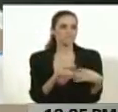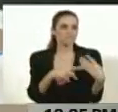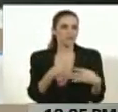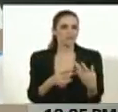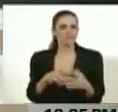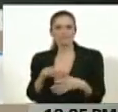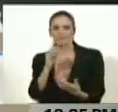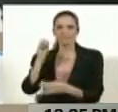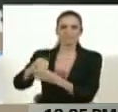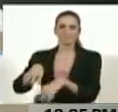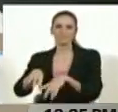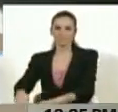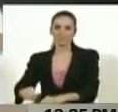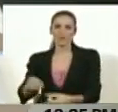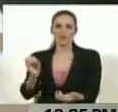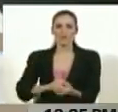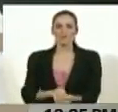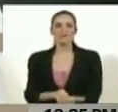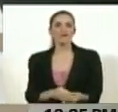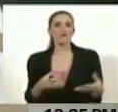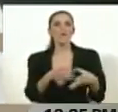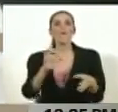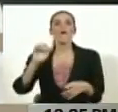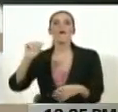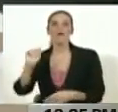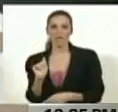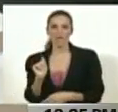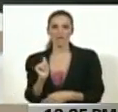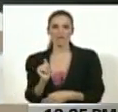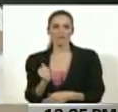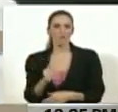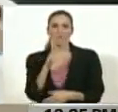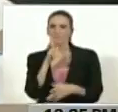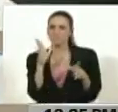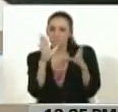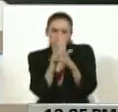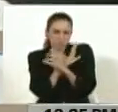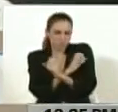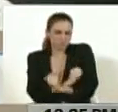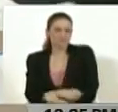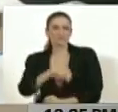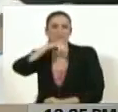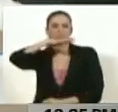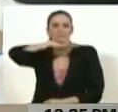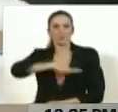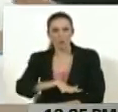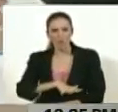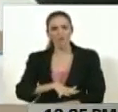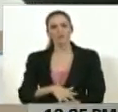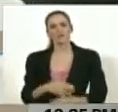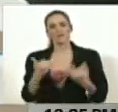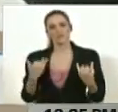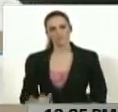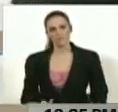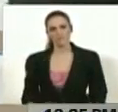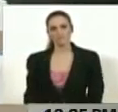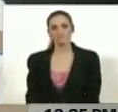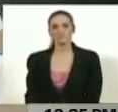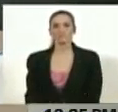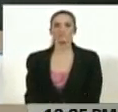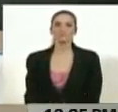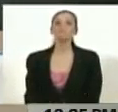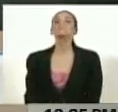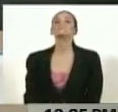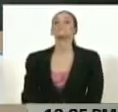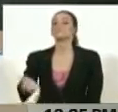intervención volviendo a esta organización a las páginas más oscuras en la historia de su existencia